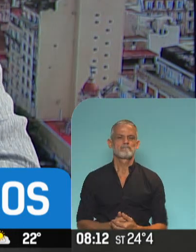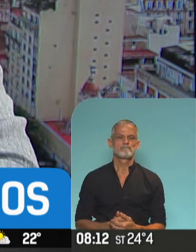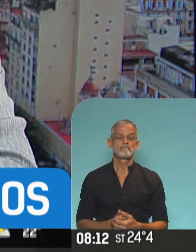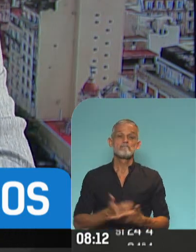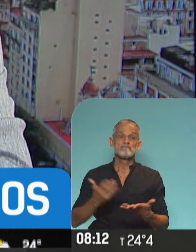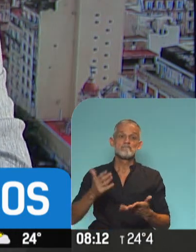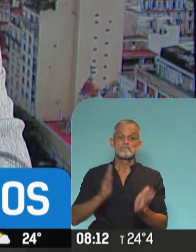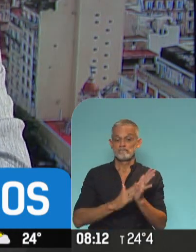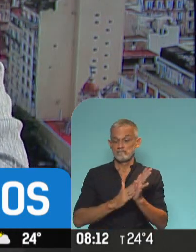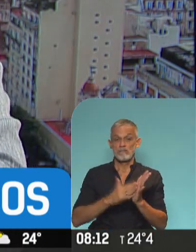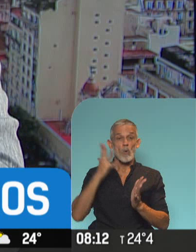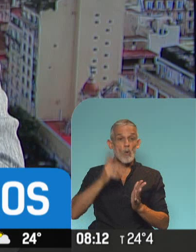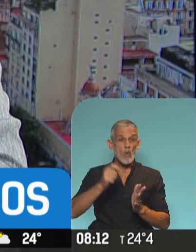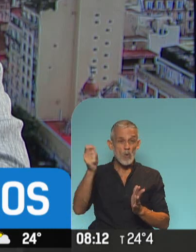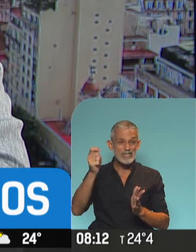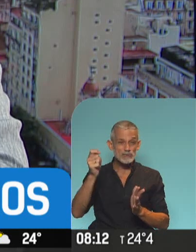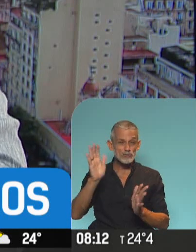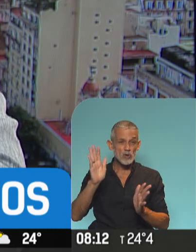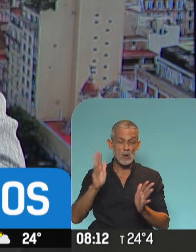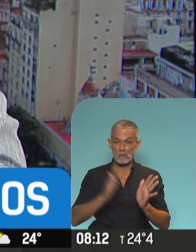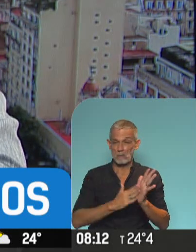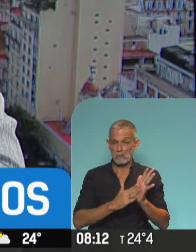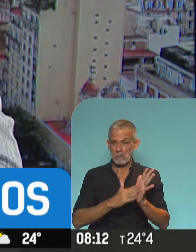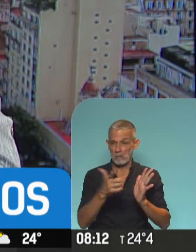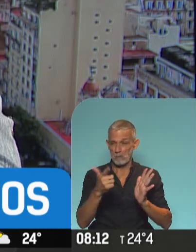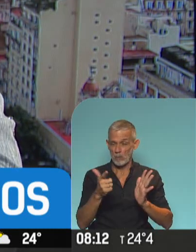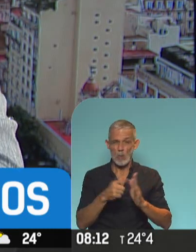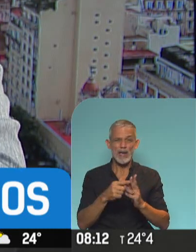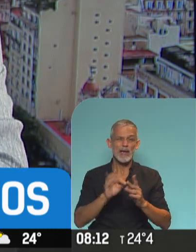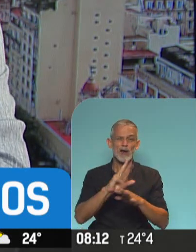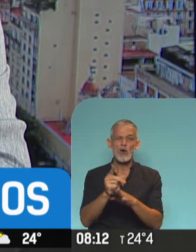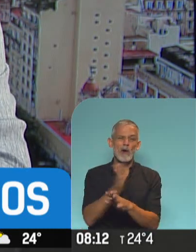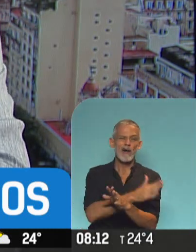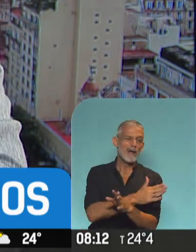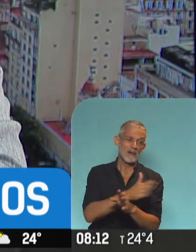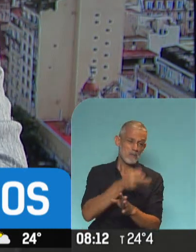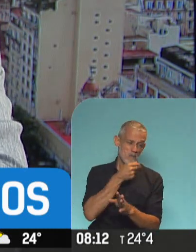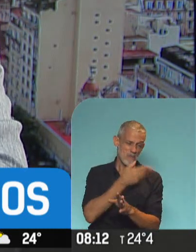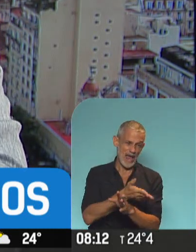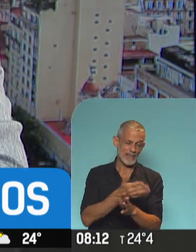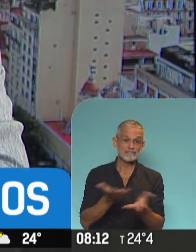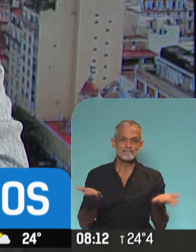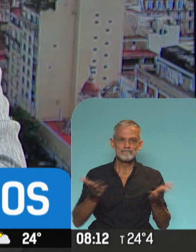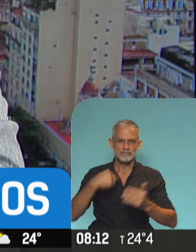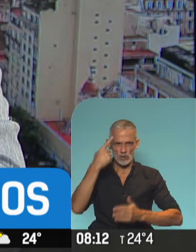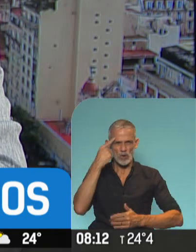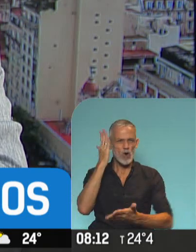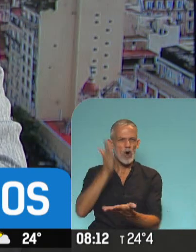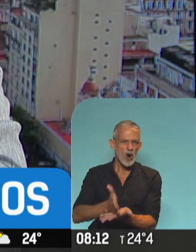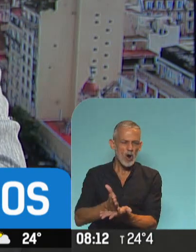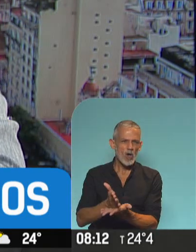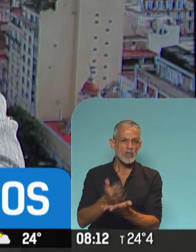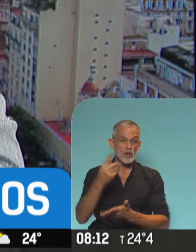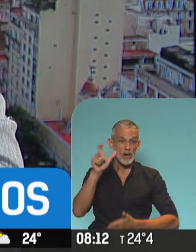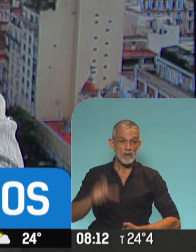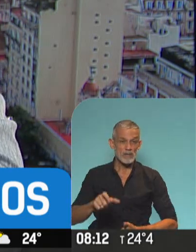Quedó demostrado en el juicio de que no pudieron demostrar el delito previo. Me parece que es una condena de alguien